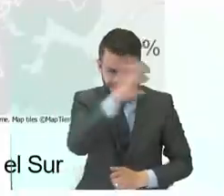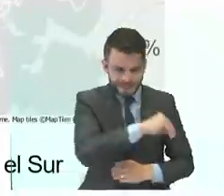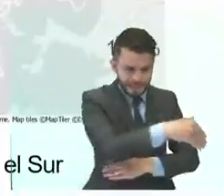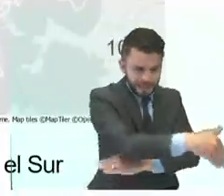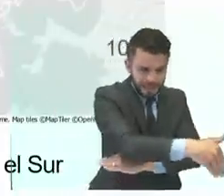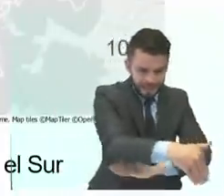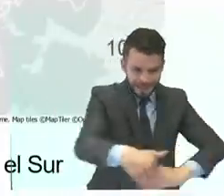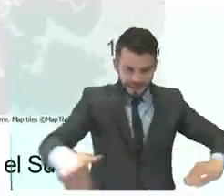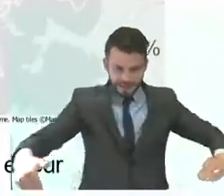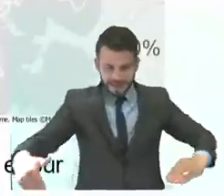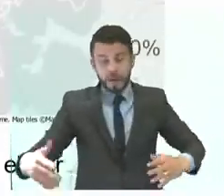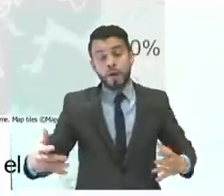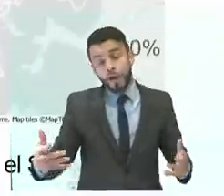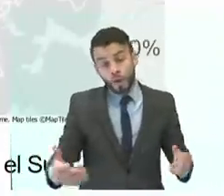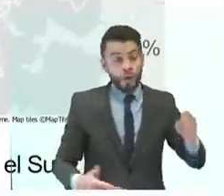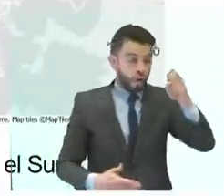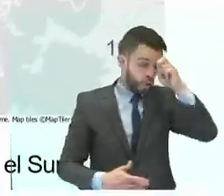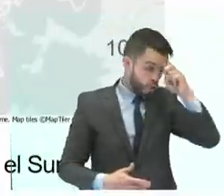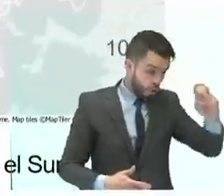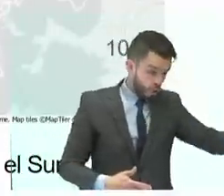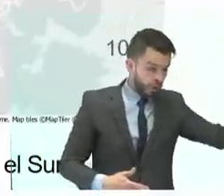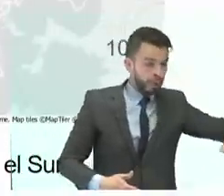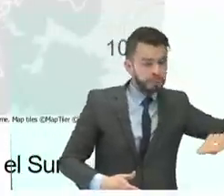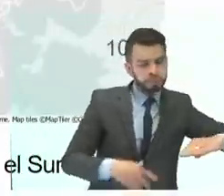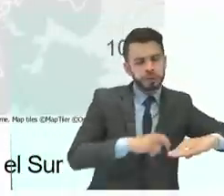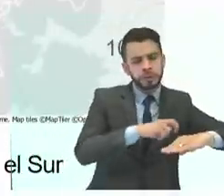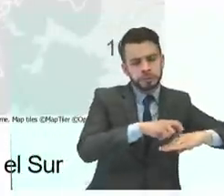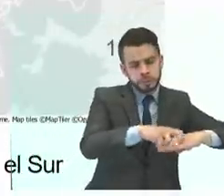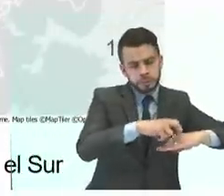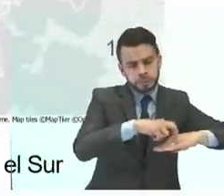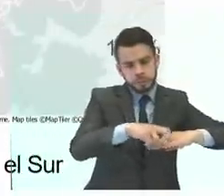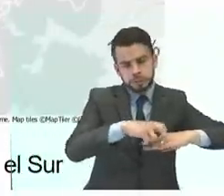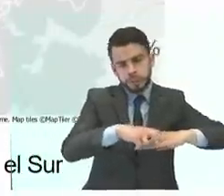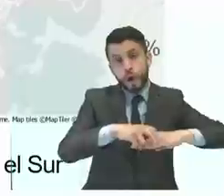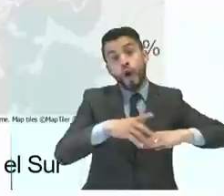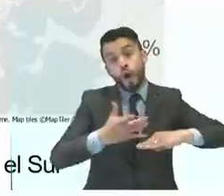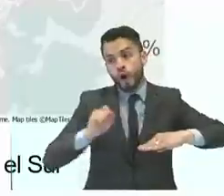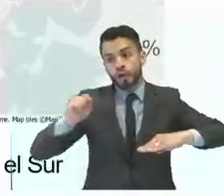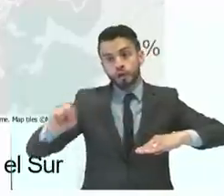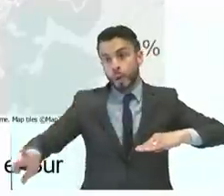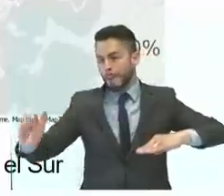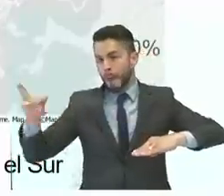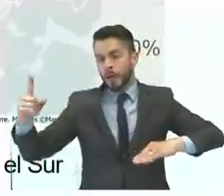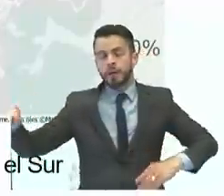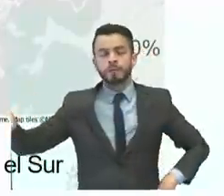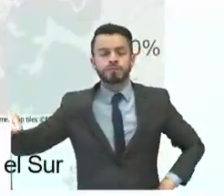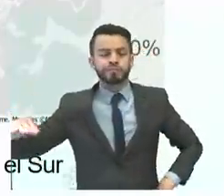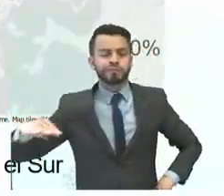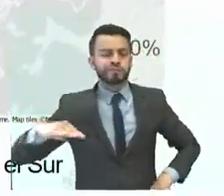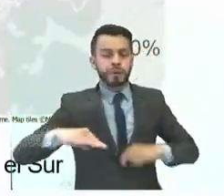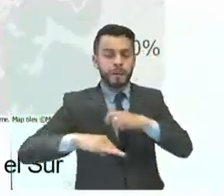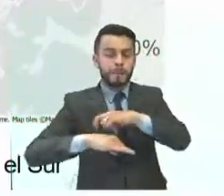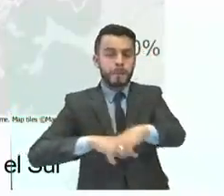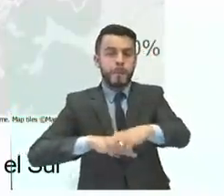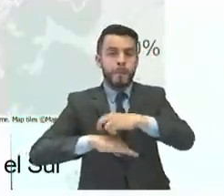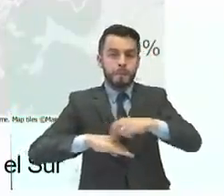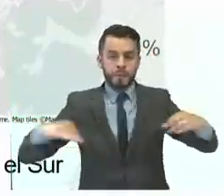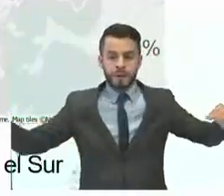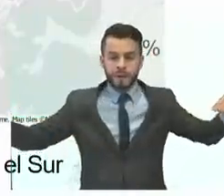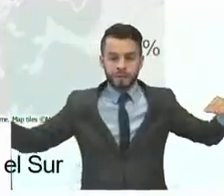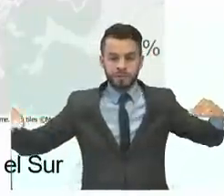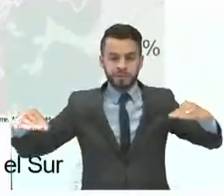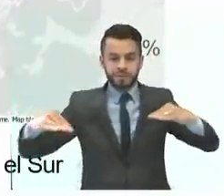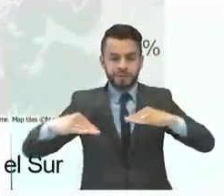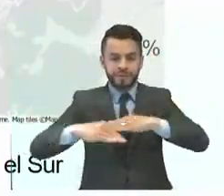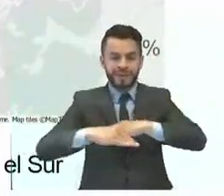sea que arranque en el norte el viaje en transporte público, o sea que arranque en el sur, tiene unas líneas de